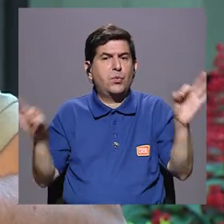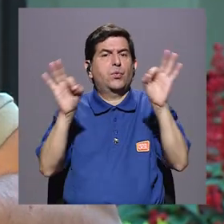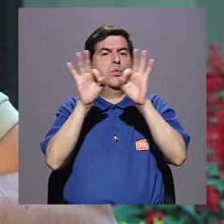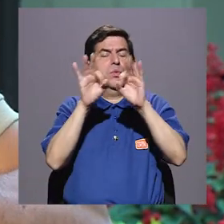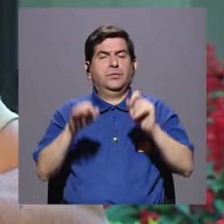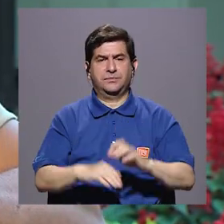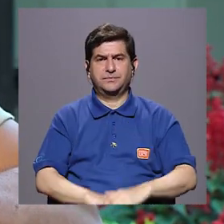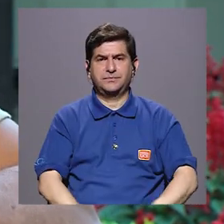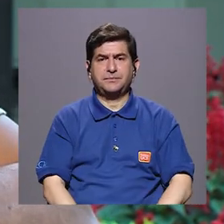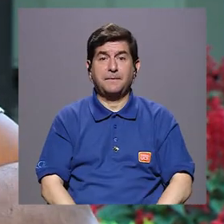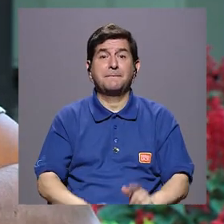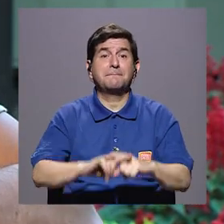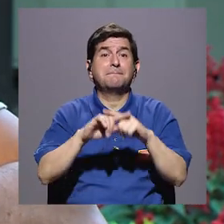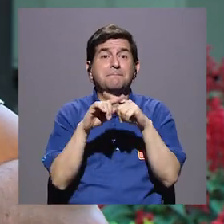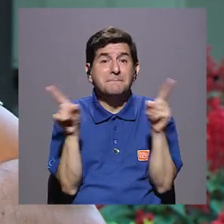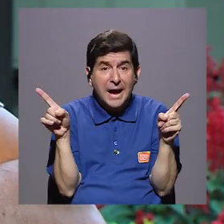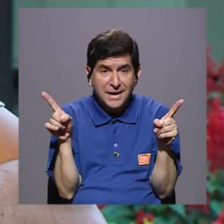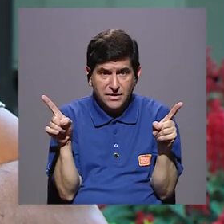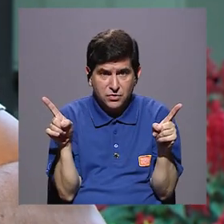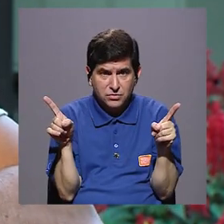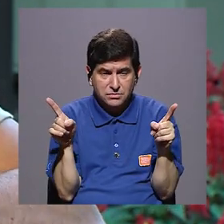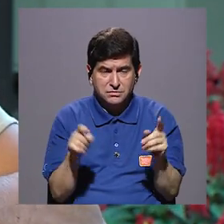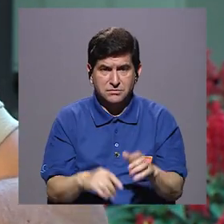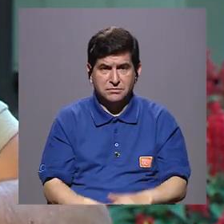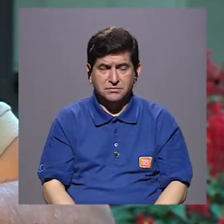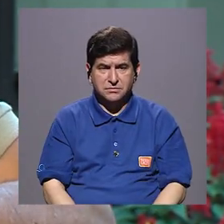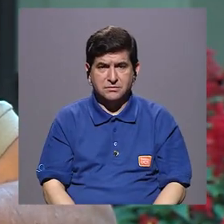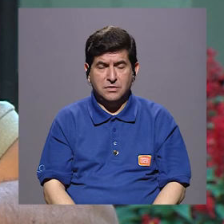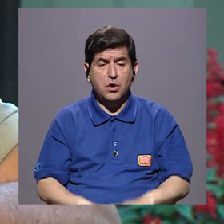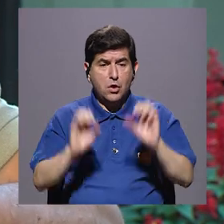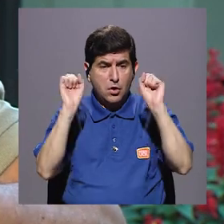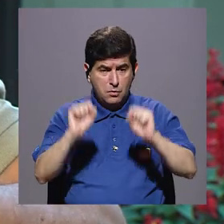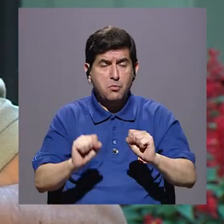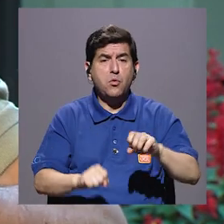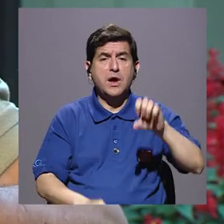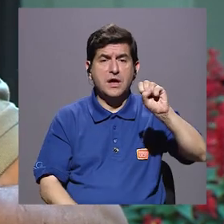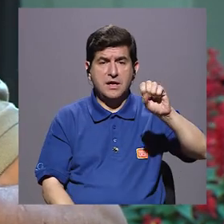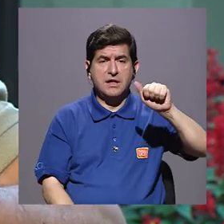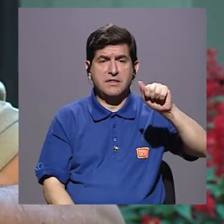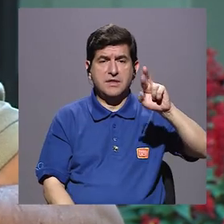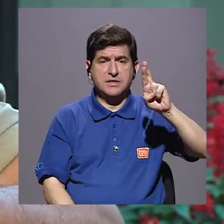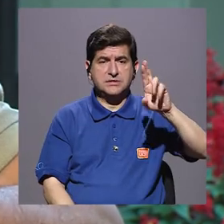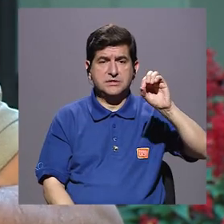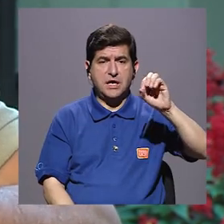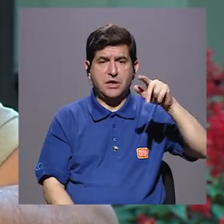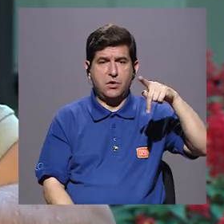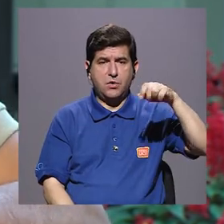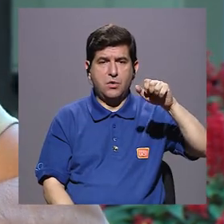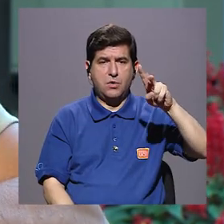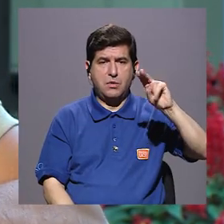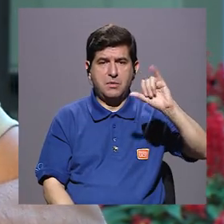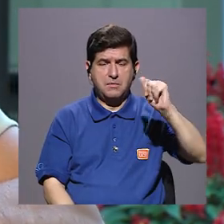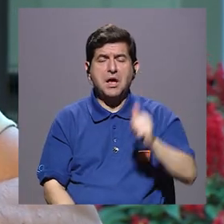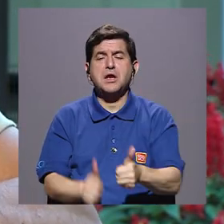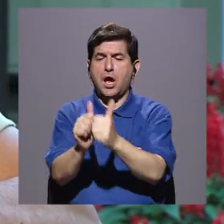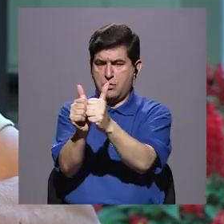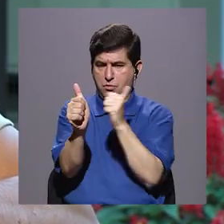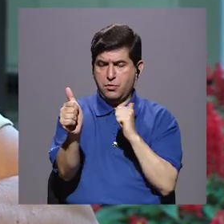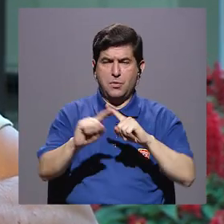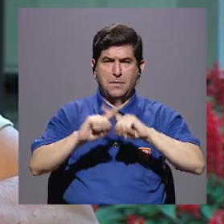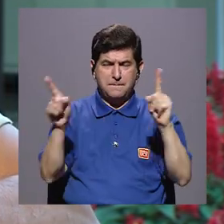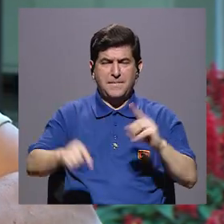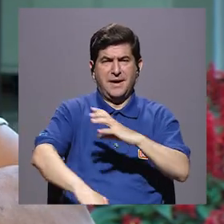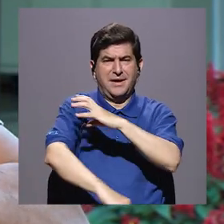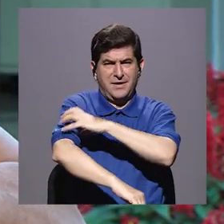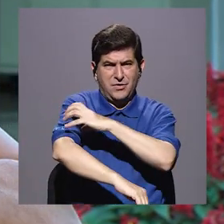significativa. Uh-huh. Pero sí, sea, sí, incluso la sarcopenia puede llegar a revertirse. O sea, según este estudio que realicé, puede revertirse. Pero